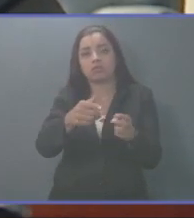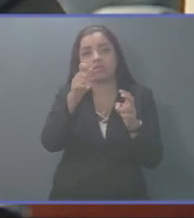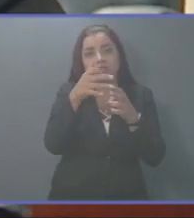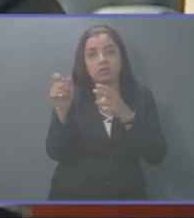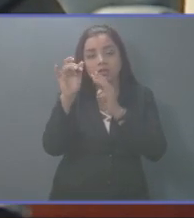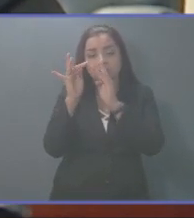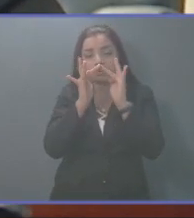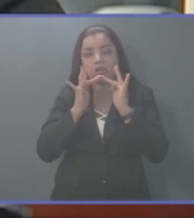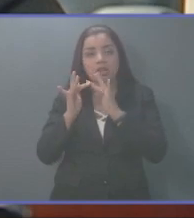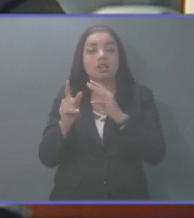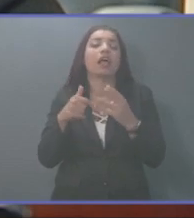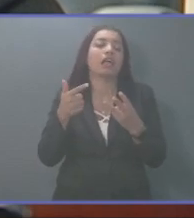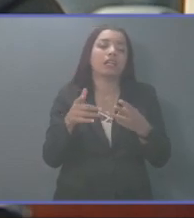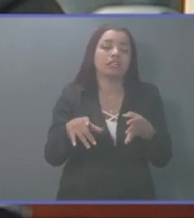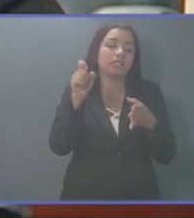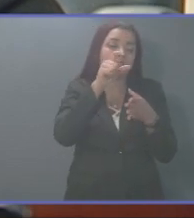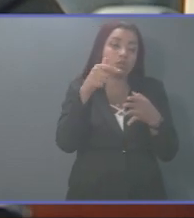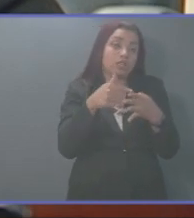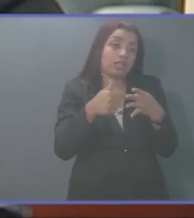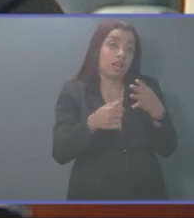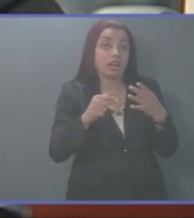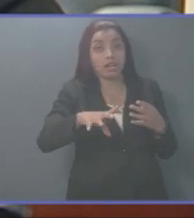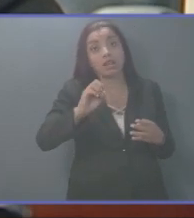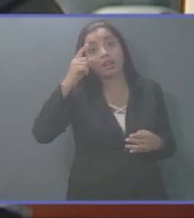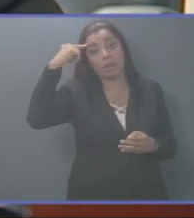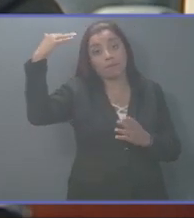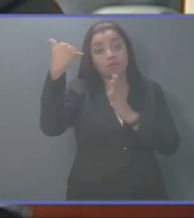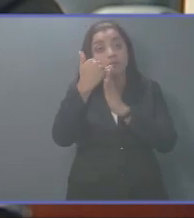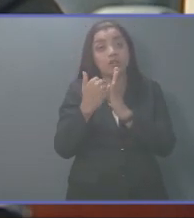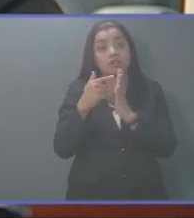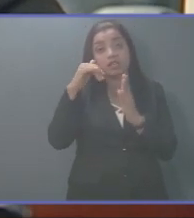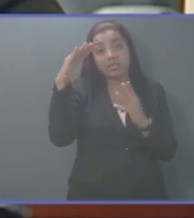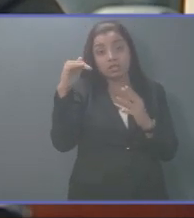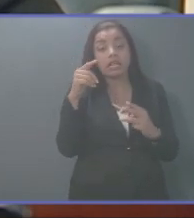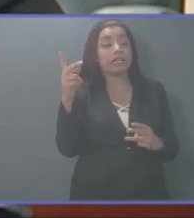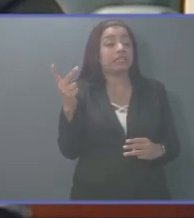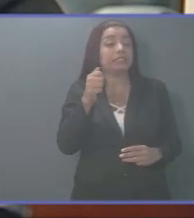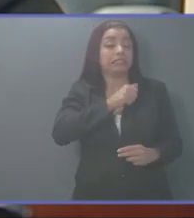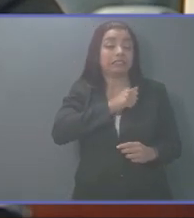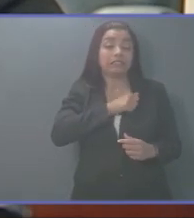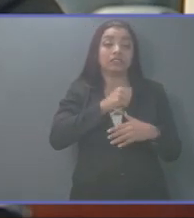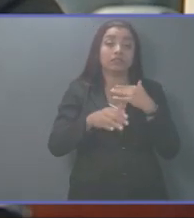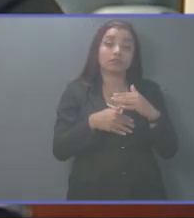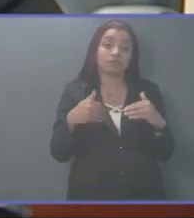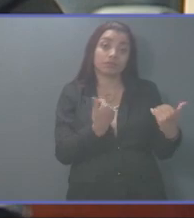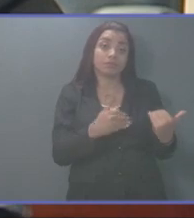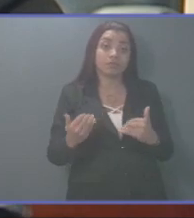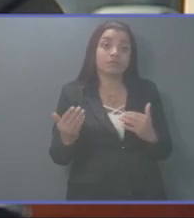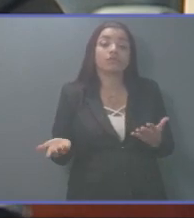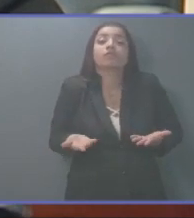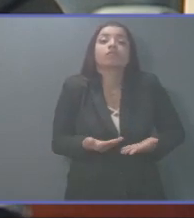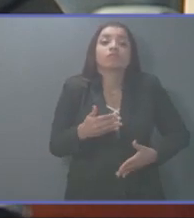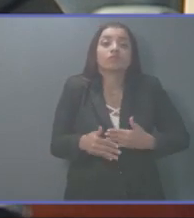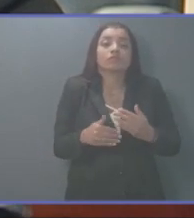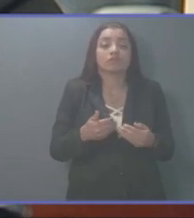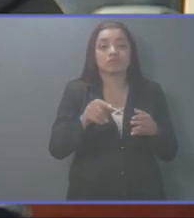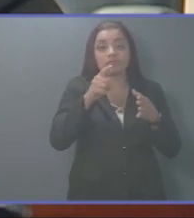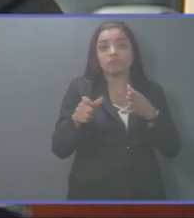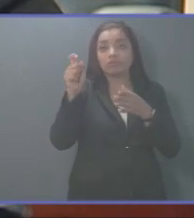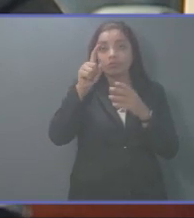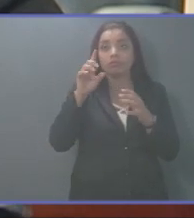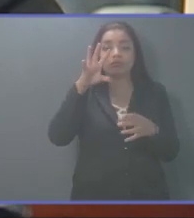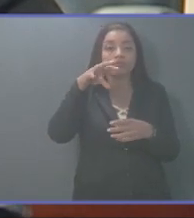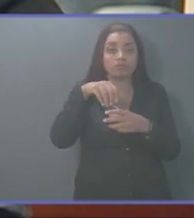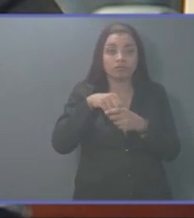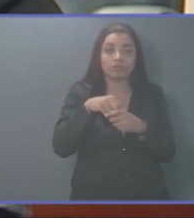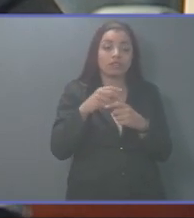será la entidad ejecutora de la presente ley y de la política nacional. Le corresponde articular los diversos mecanismos y acciones de las instituciones involucradas en la